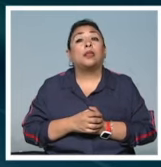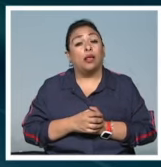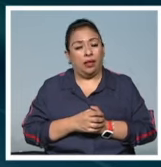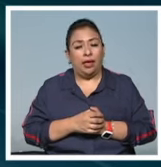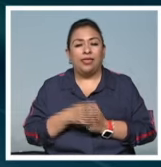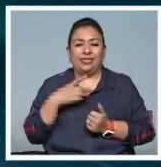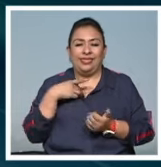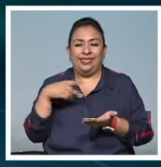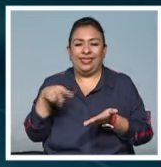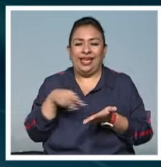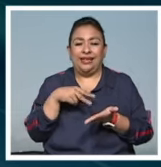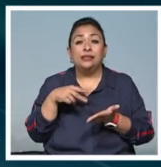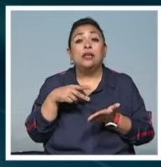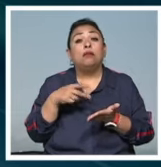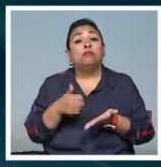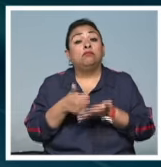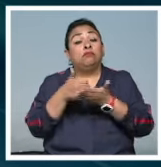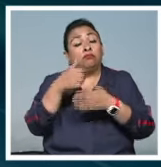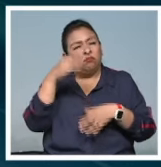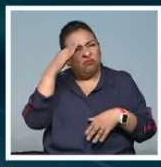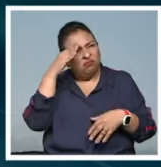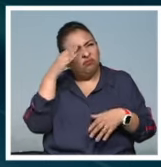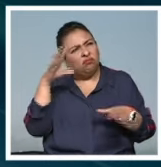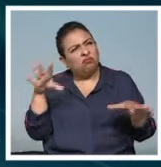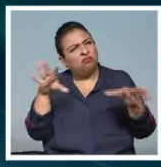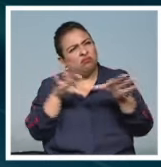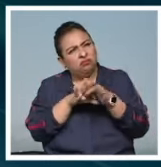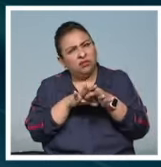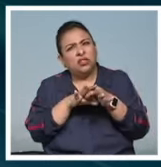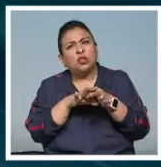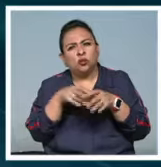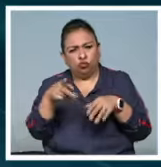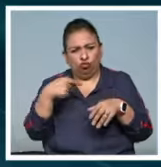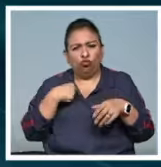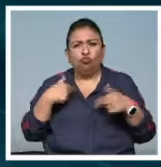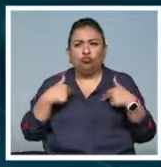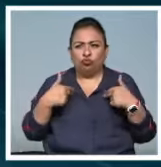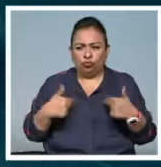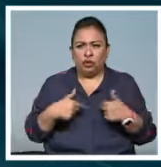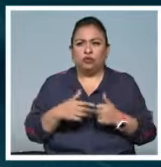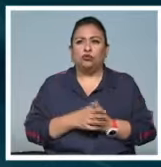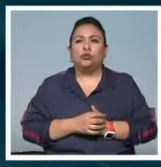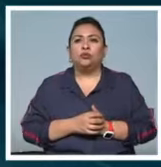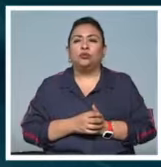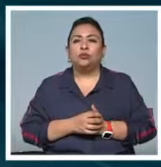Aquí la danza es el medio para replantear nuestros vínculos como seres humanos.